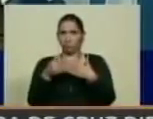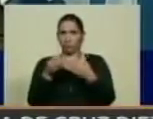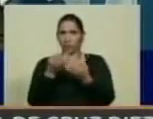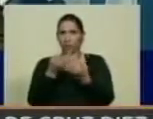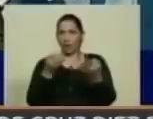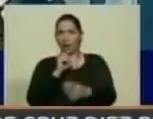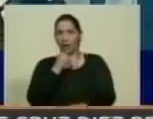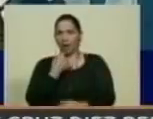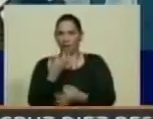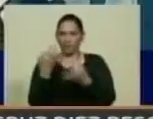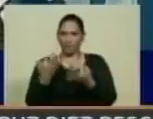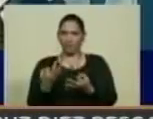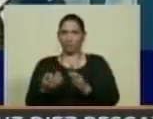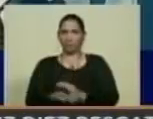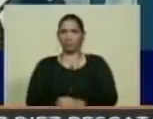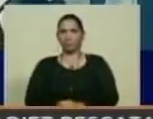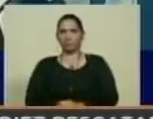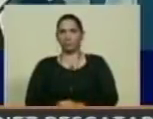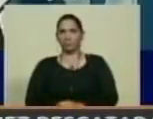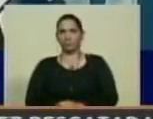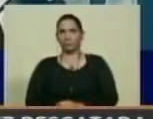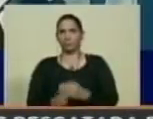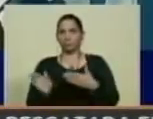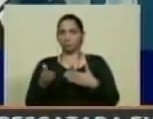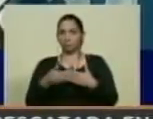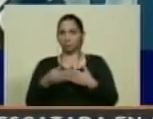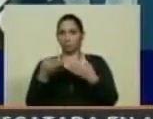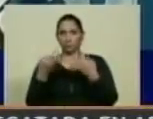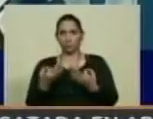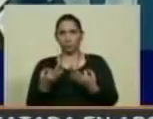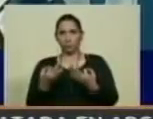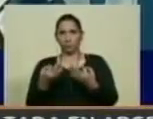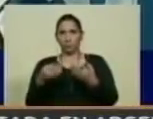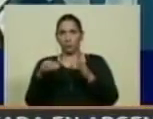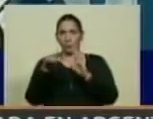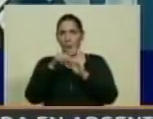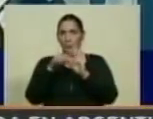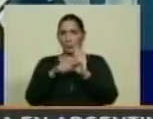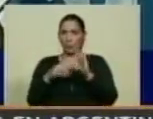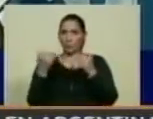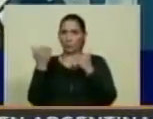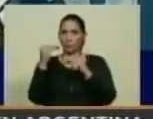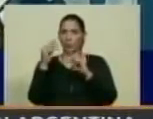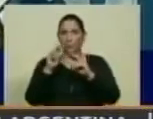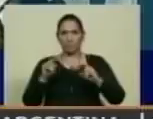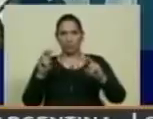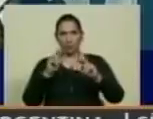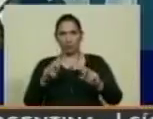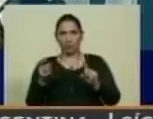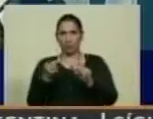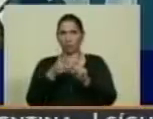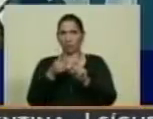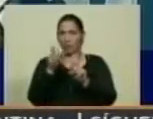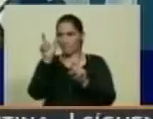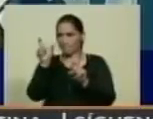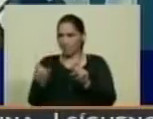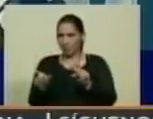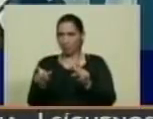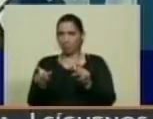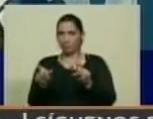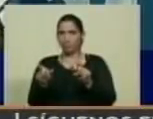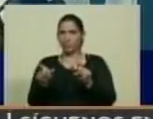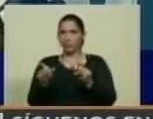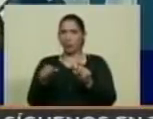ya como conclusión preliminar, repito, en esta primera fase de la investigación. El occiso falleció a consecuencia del